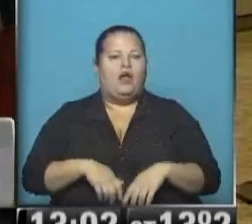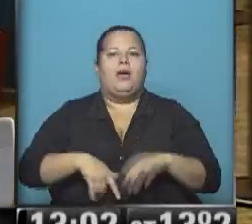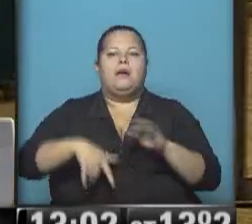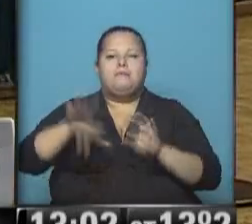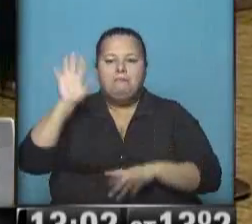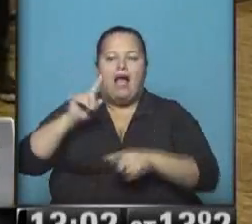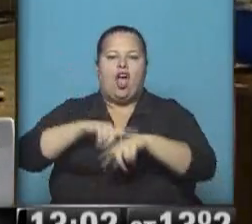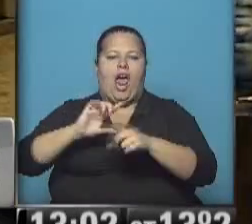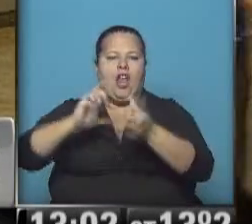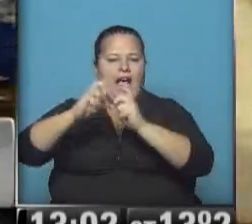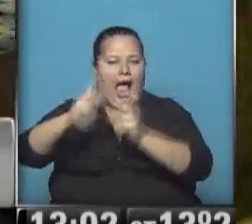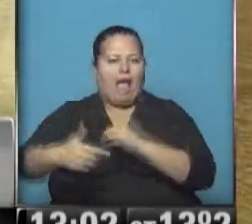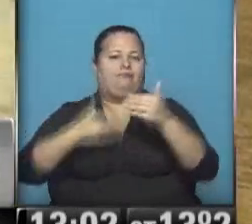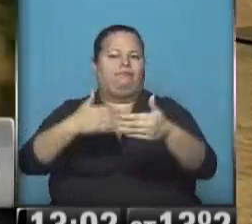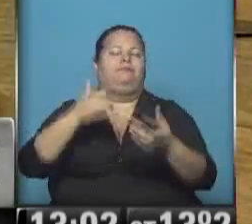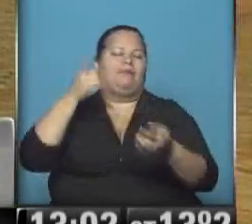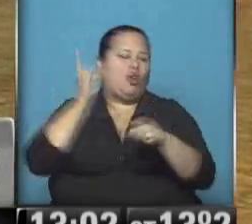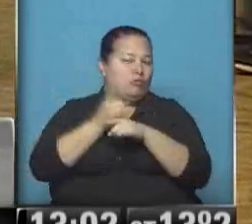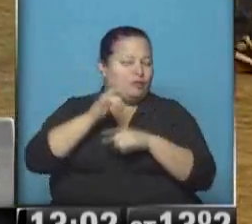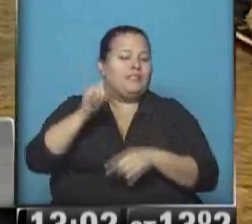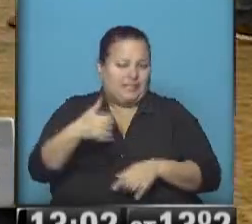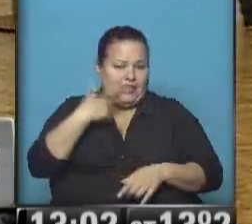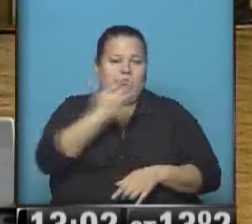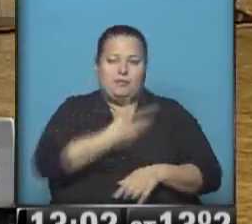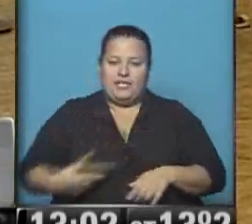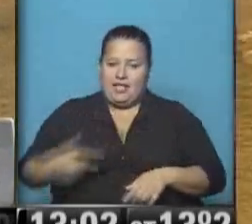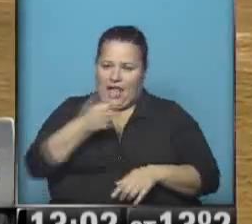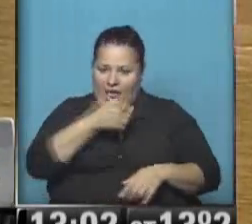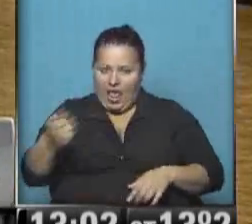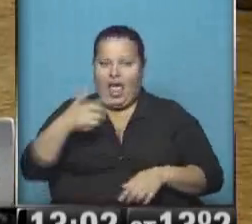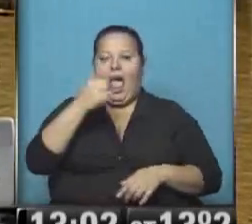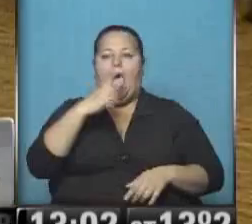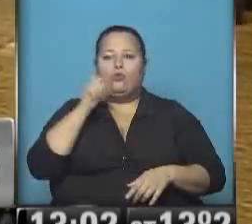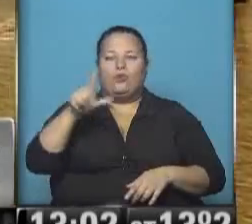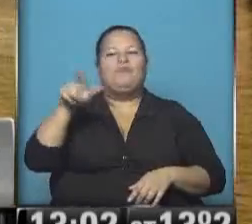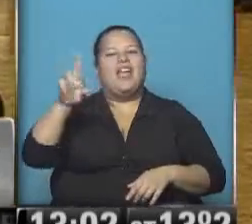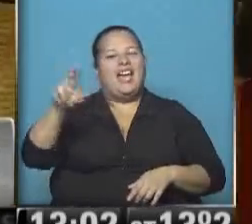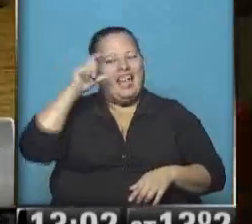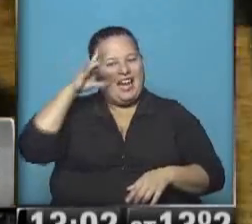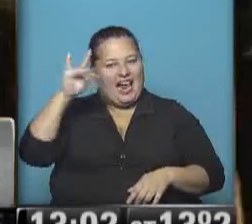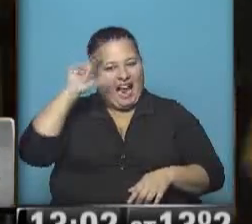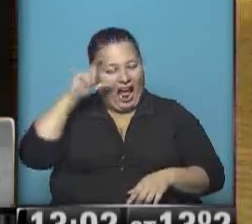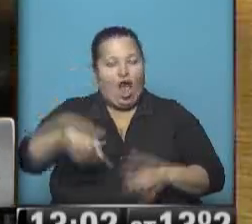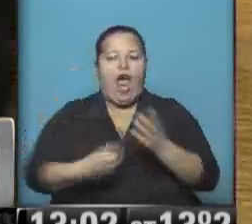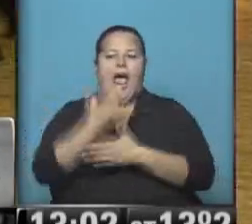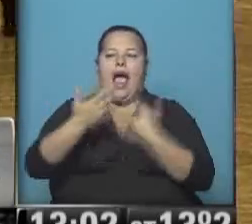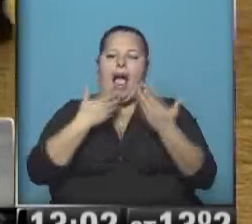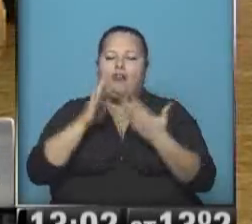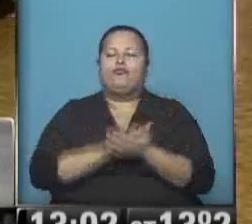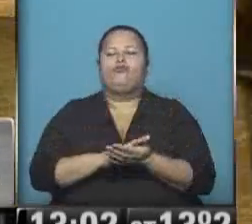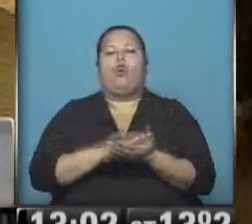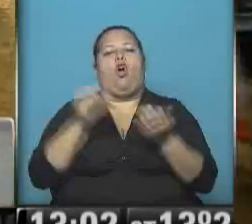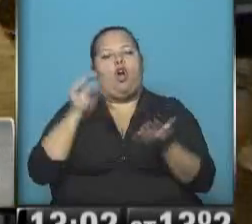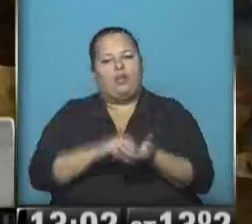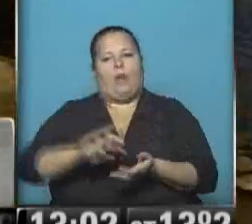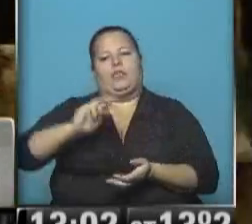más reprogramaciones de las habituales lo ha dicho así el presidente aerolíneas argentinas y austral Mariano recalde cuando hablaba esta mañana también otra vez